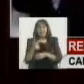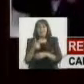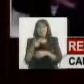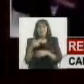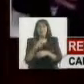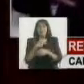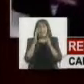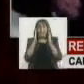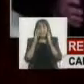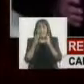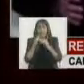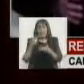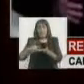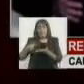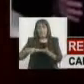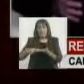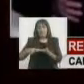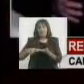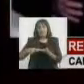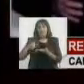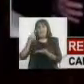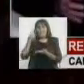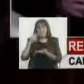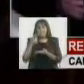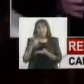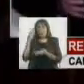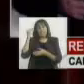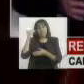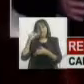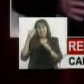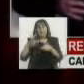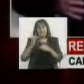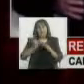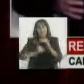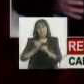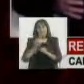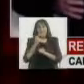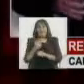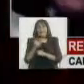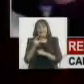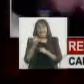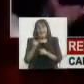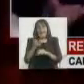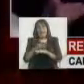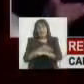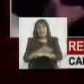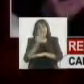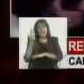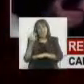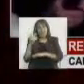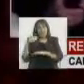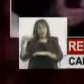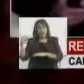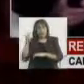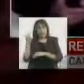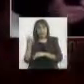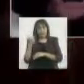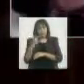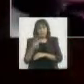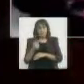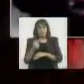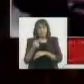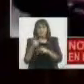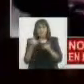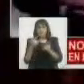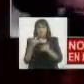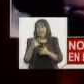nos centramos en la discusión por los expertos internacionales de antecedentes de otros casos, el